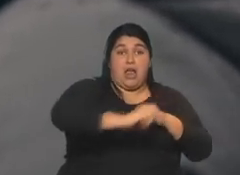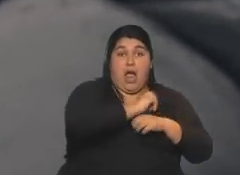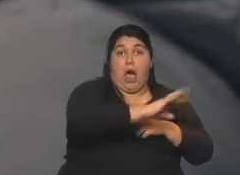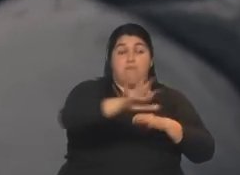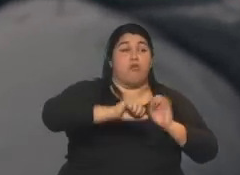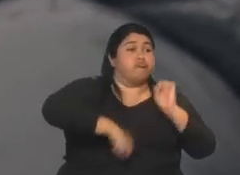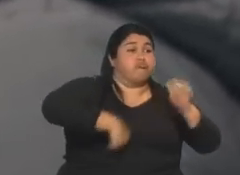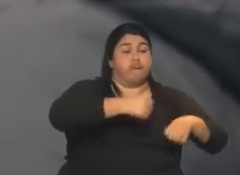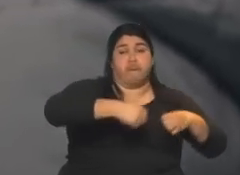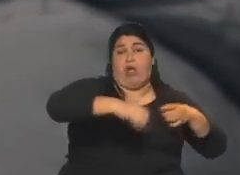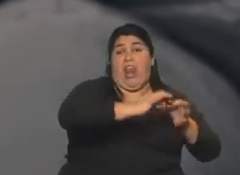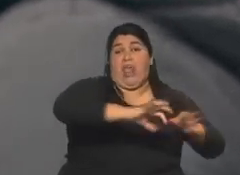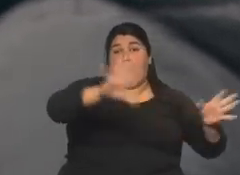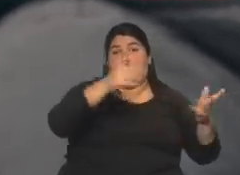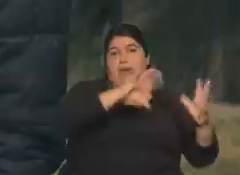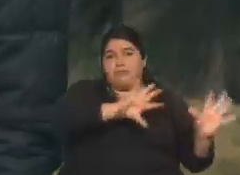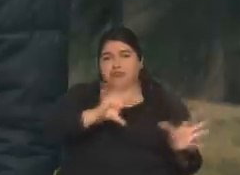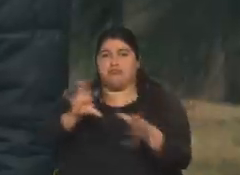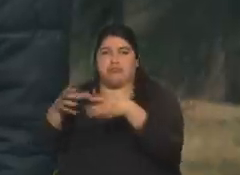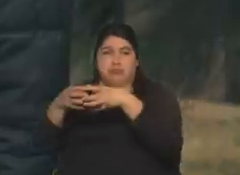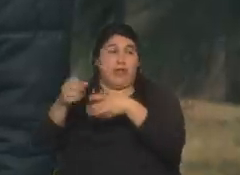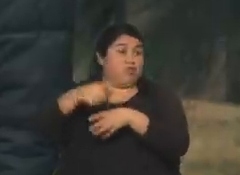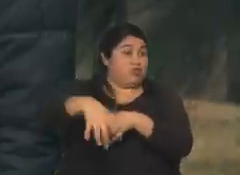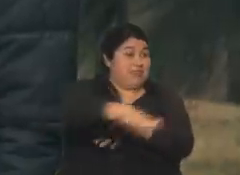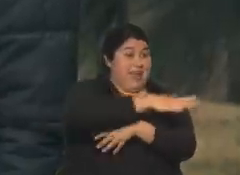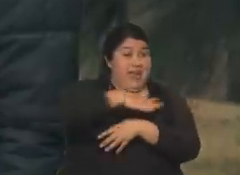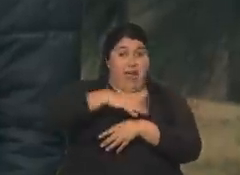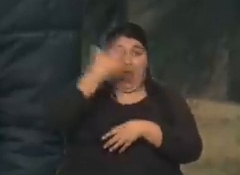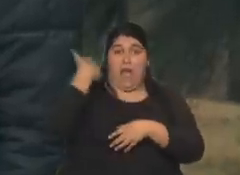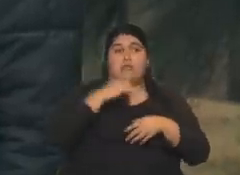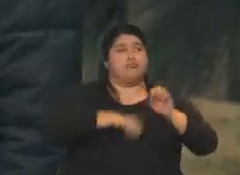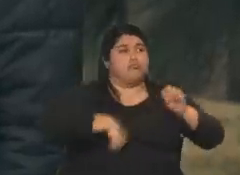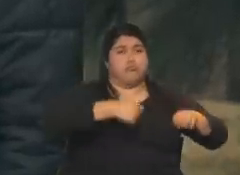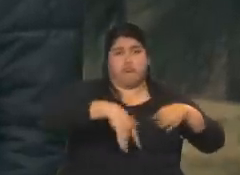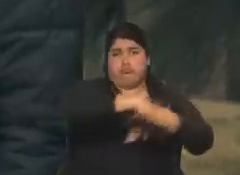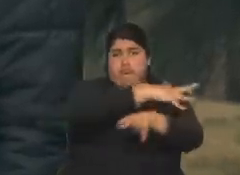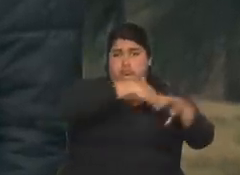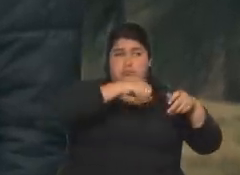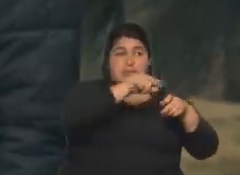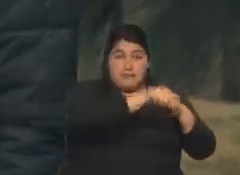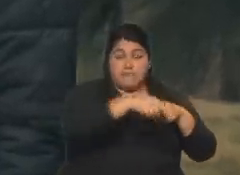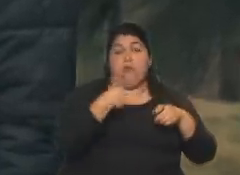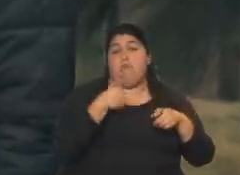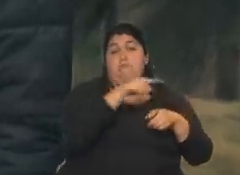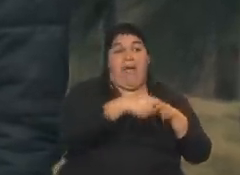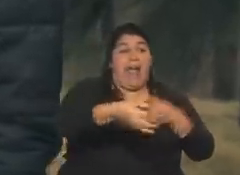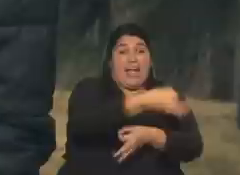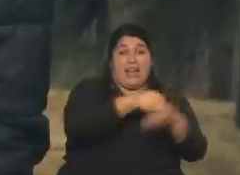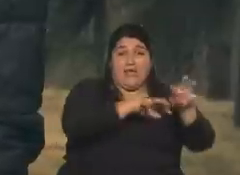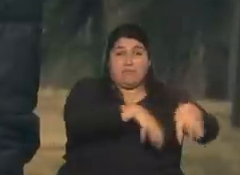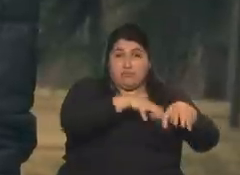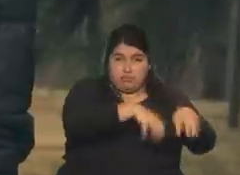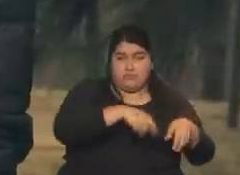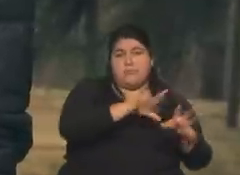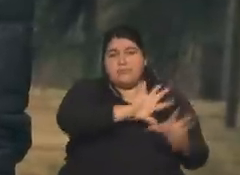el espacio que ocupaba de todos animales se siembra soja. En la zona del NEA y del NOA, que es la zona extrapampeana, está la cría. Ahí